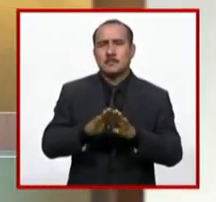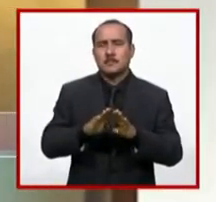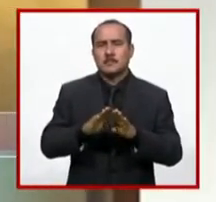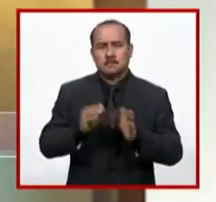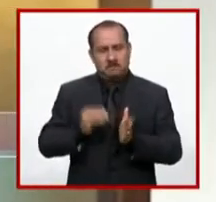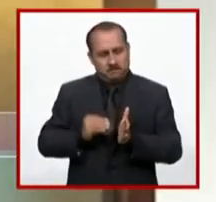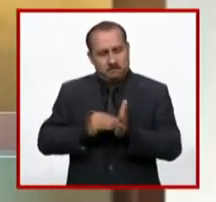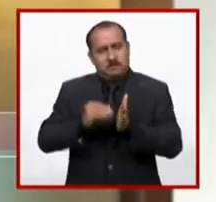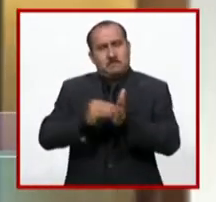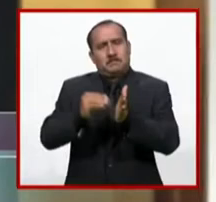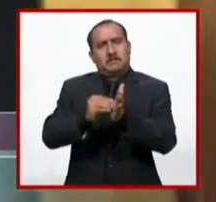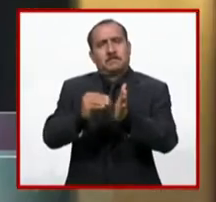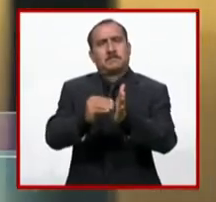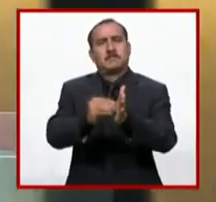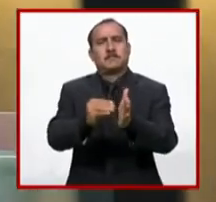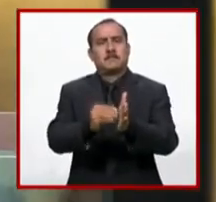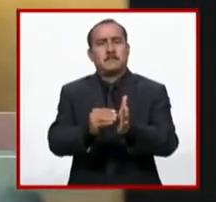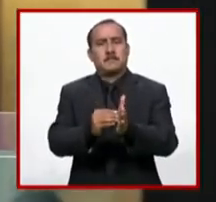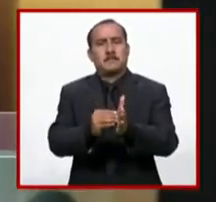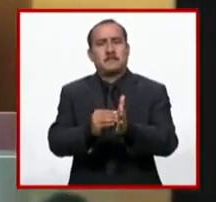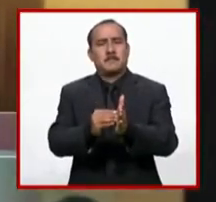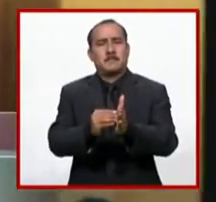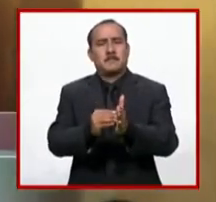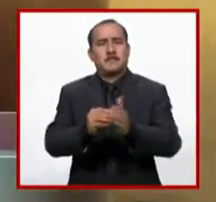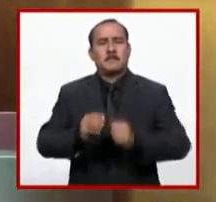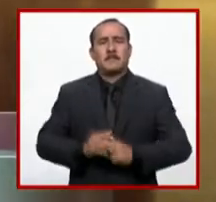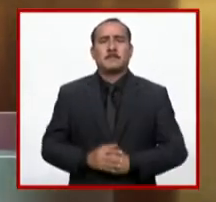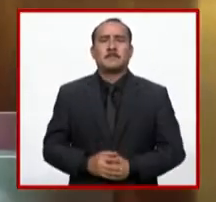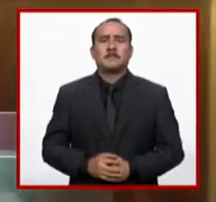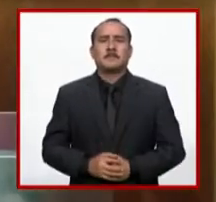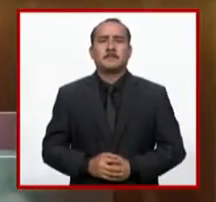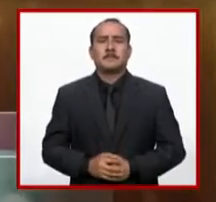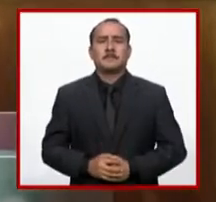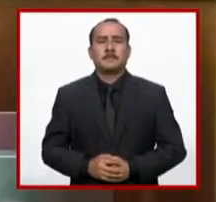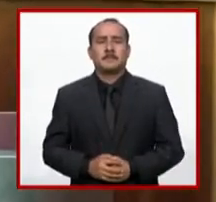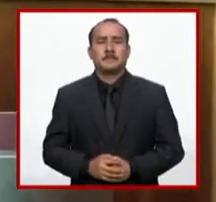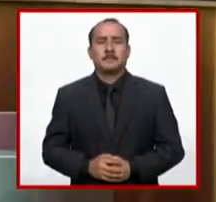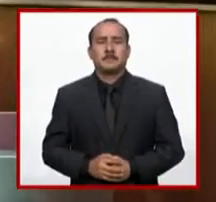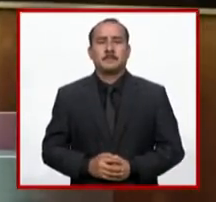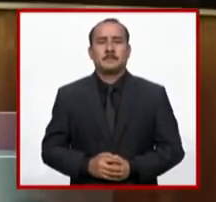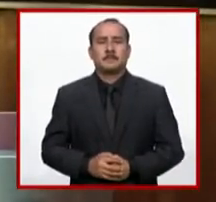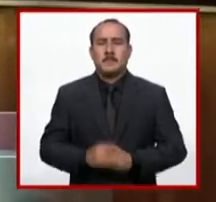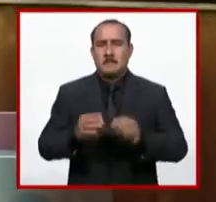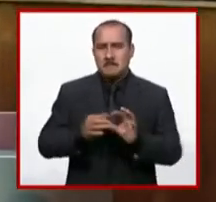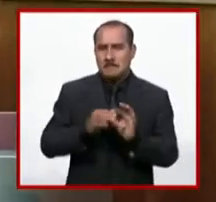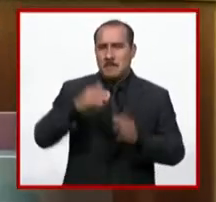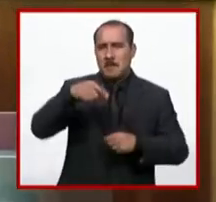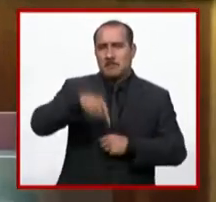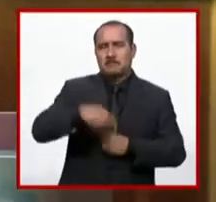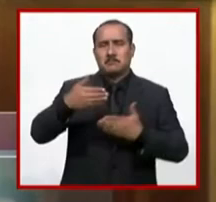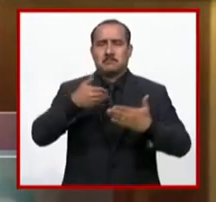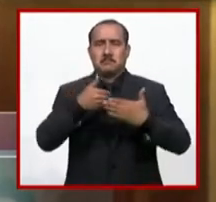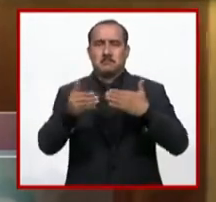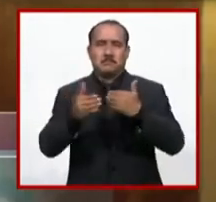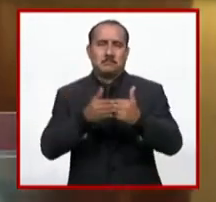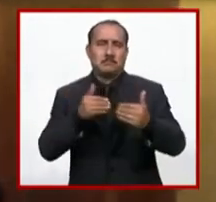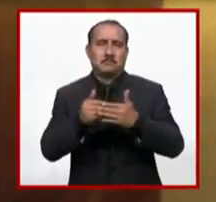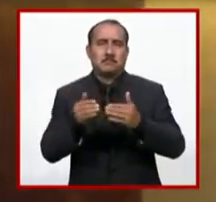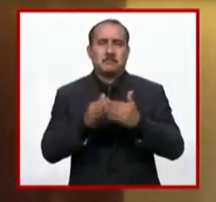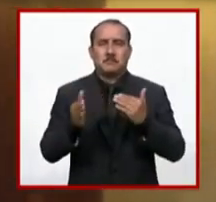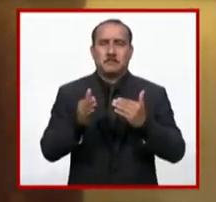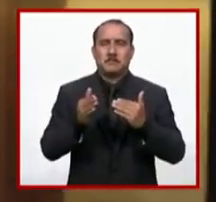permanente del más grande aliado que en la era moderna haya tenido